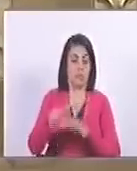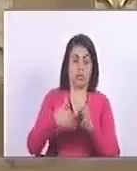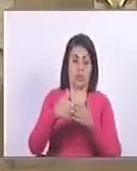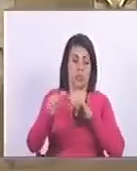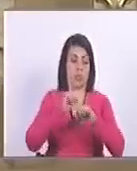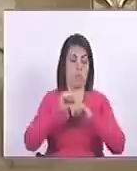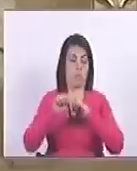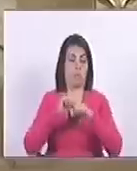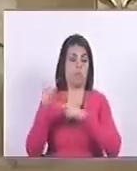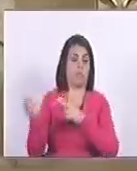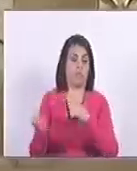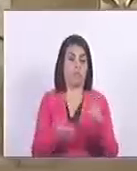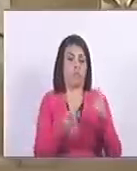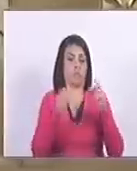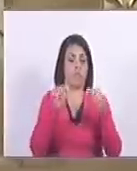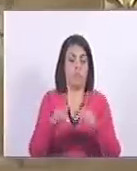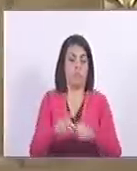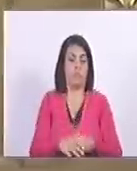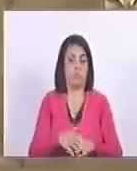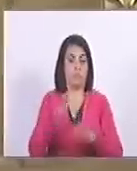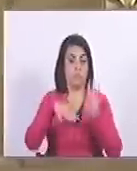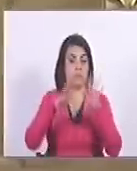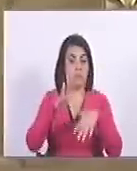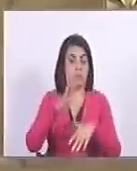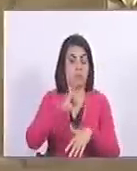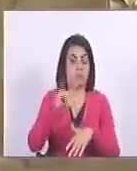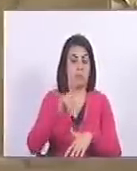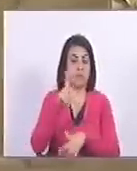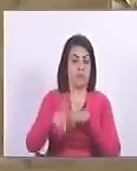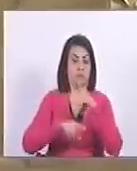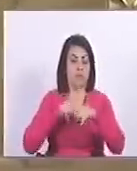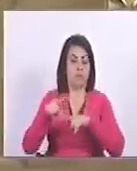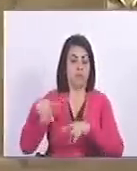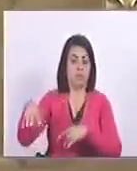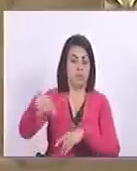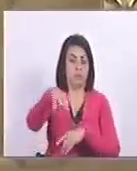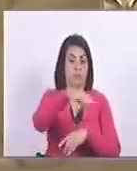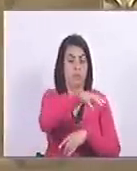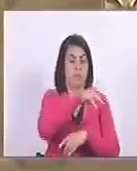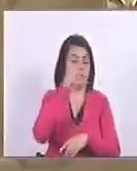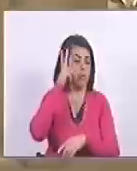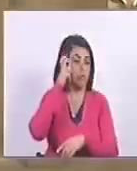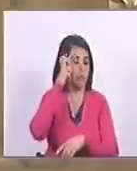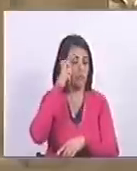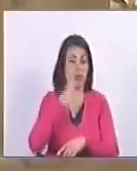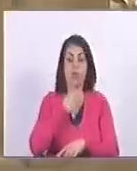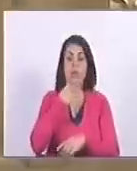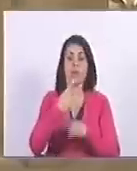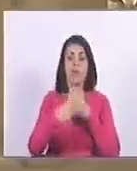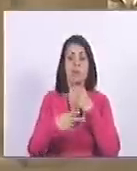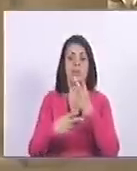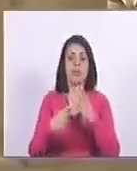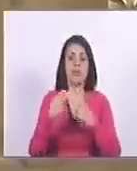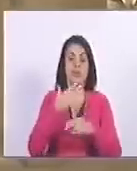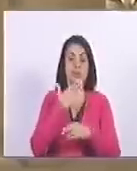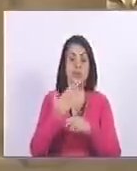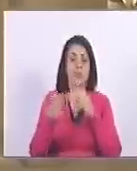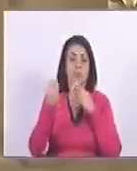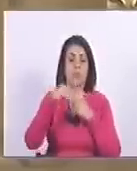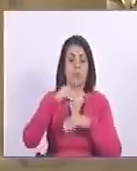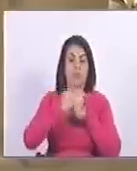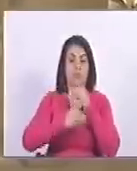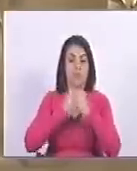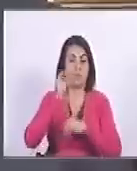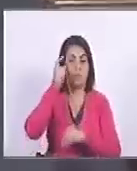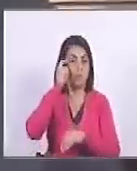movimiento coralista invita a esta Asamblea Nacional este 15 en sus estados a escuchar las voces que claman y que van a celebrar